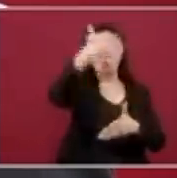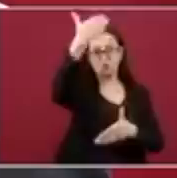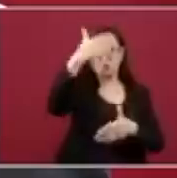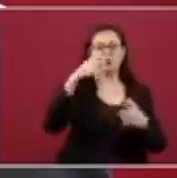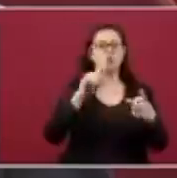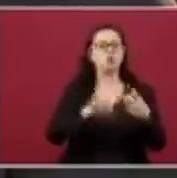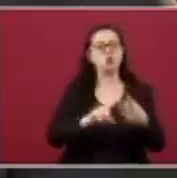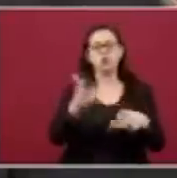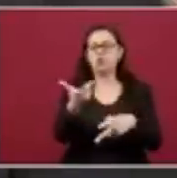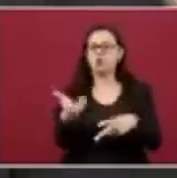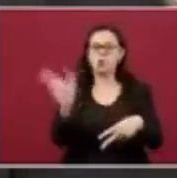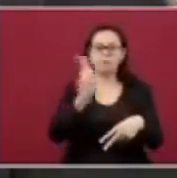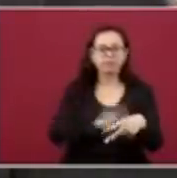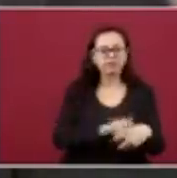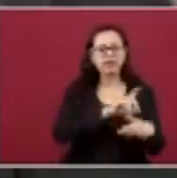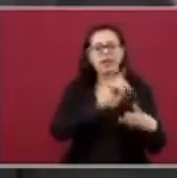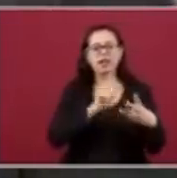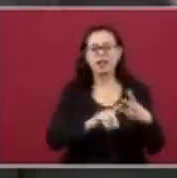gasoductos,